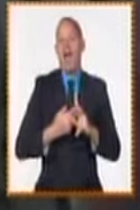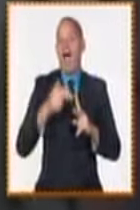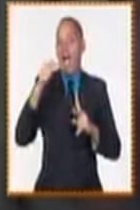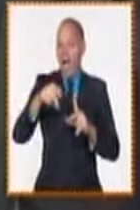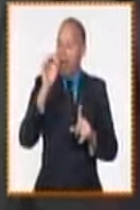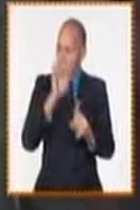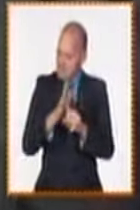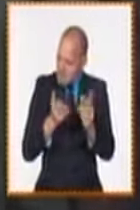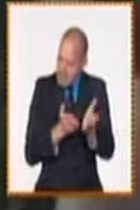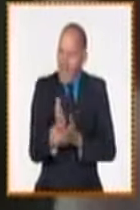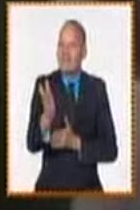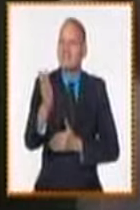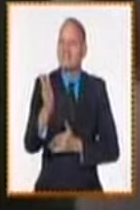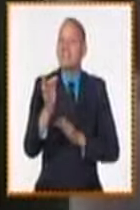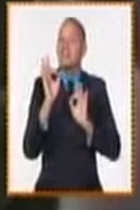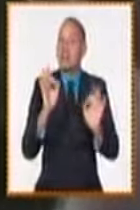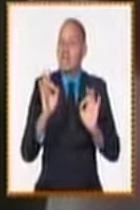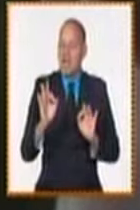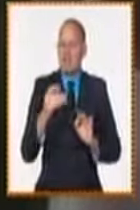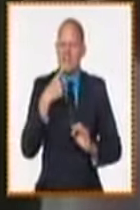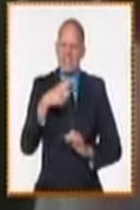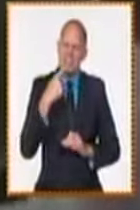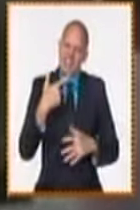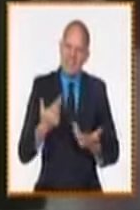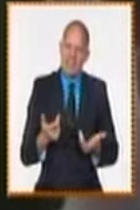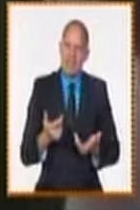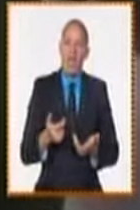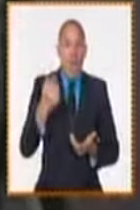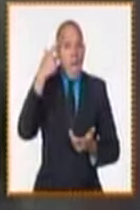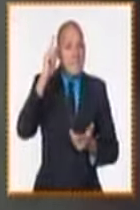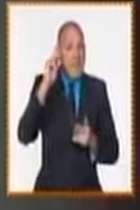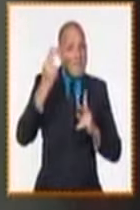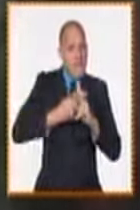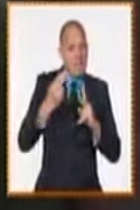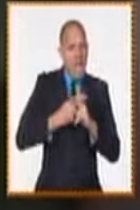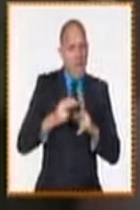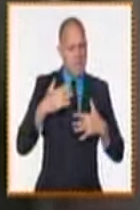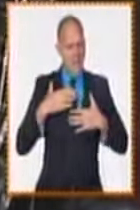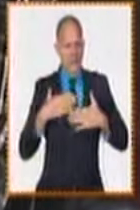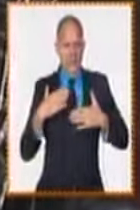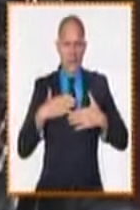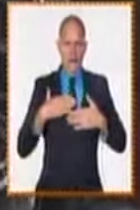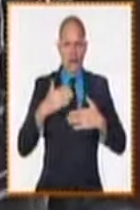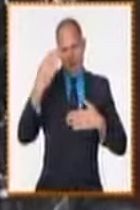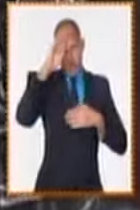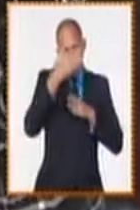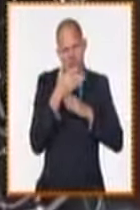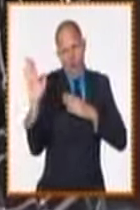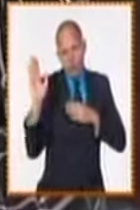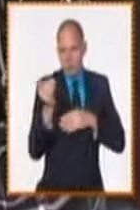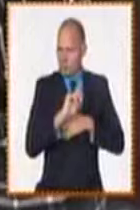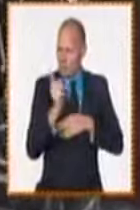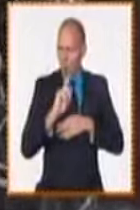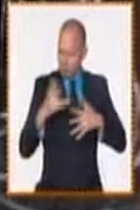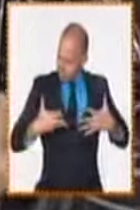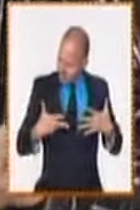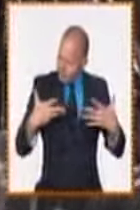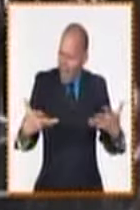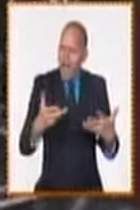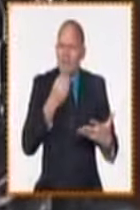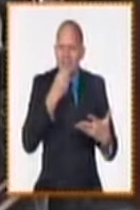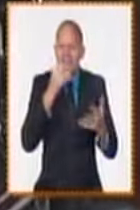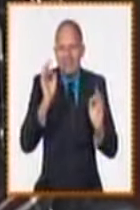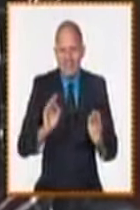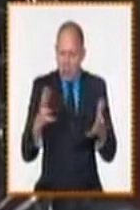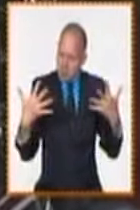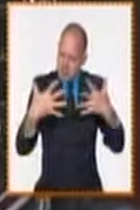bayameses nunca fuimos regionalistas, nunca fuimos caudillistas, y al contrario, tratamos siempre de sumar voluntades como seguimos